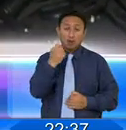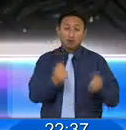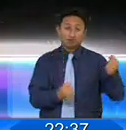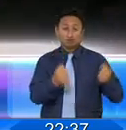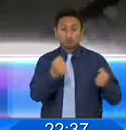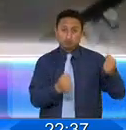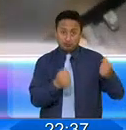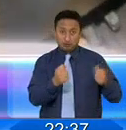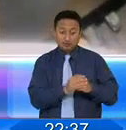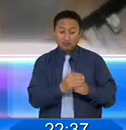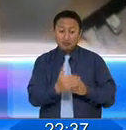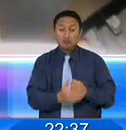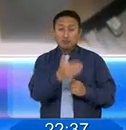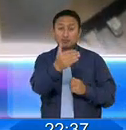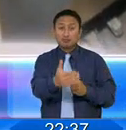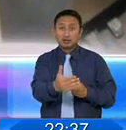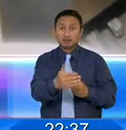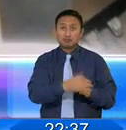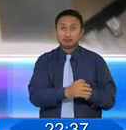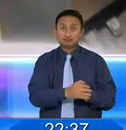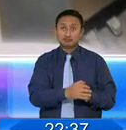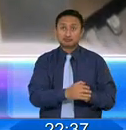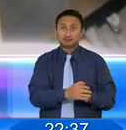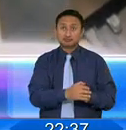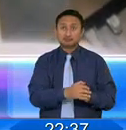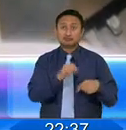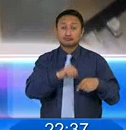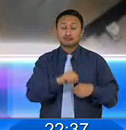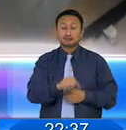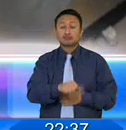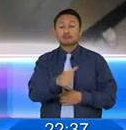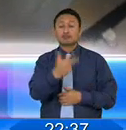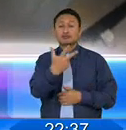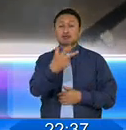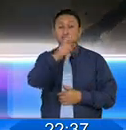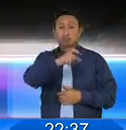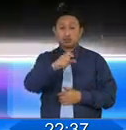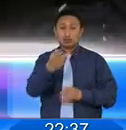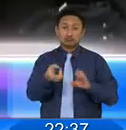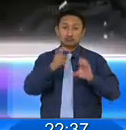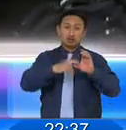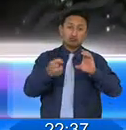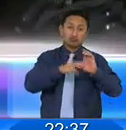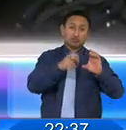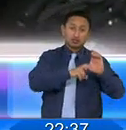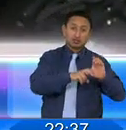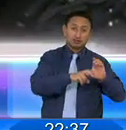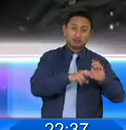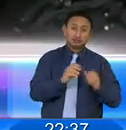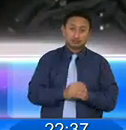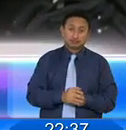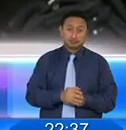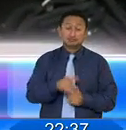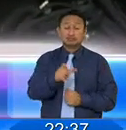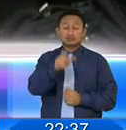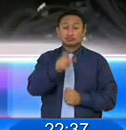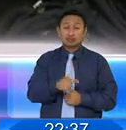taxi más adelante procede a embarcar a 3 ciudadanos más, mismo que en el